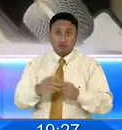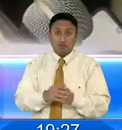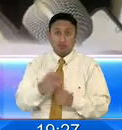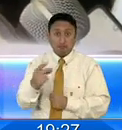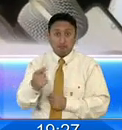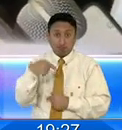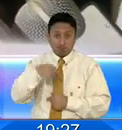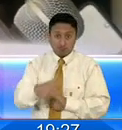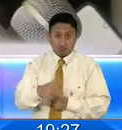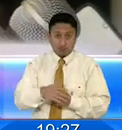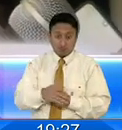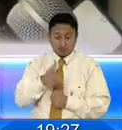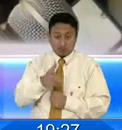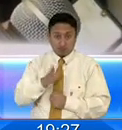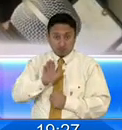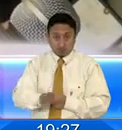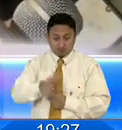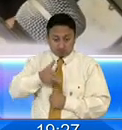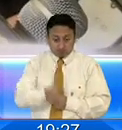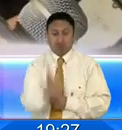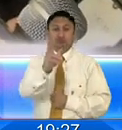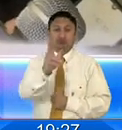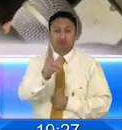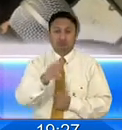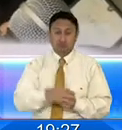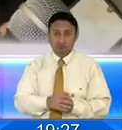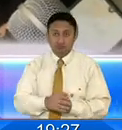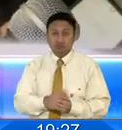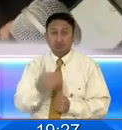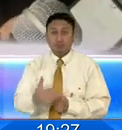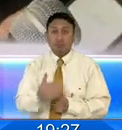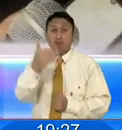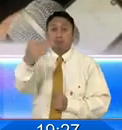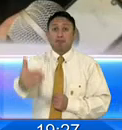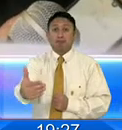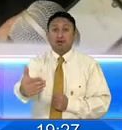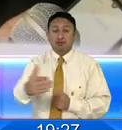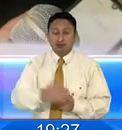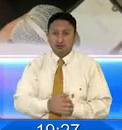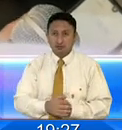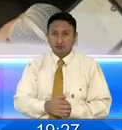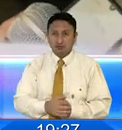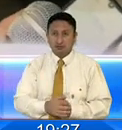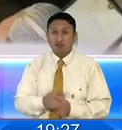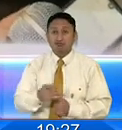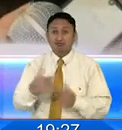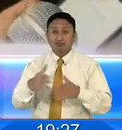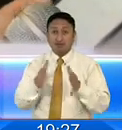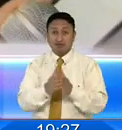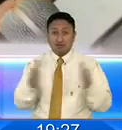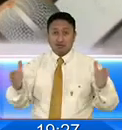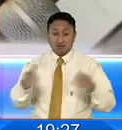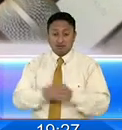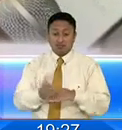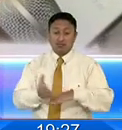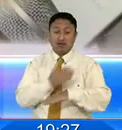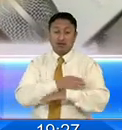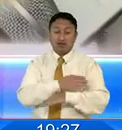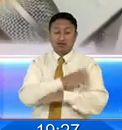rápido, pudimos salir. Cuando más adelante, al llegar a la autopista, antes de llegar a